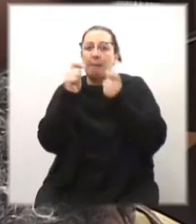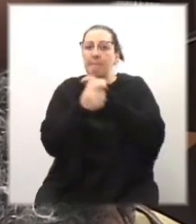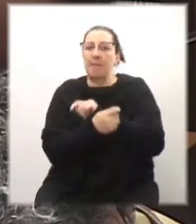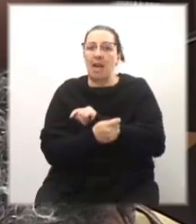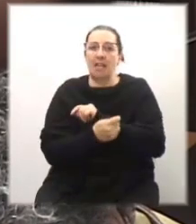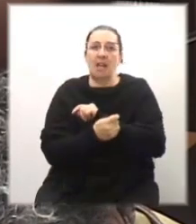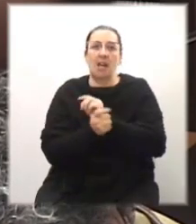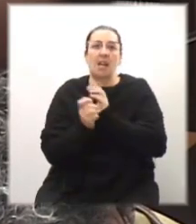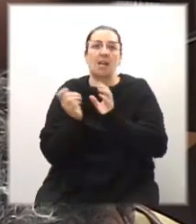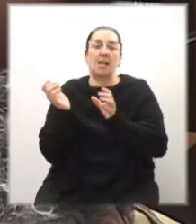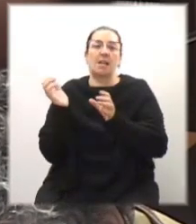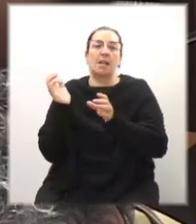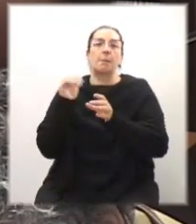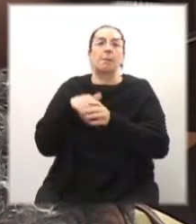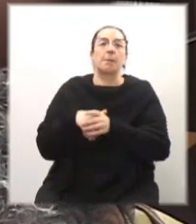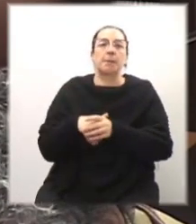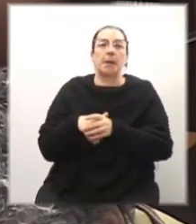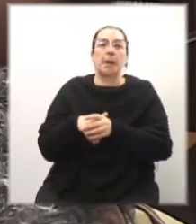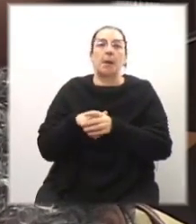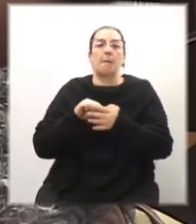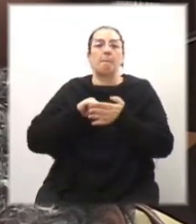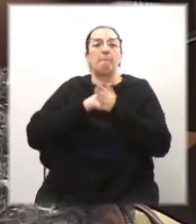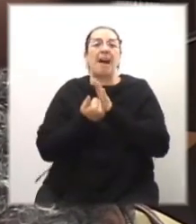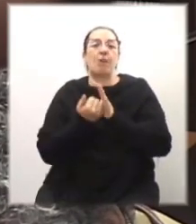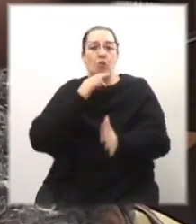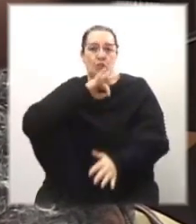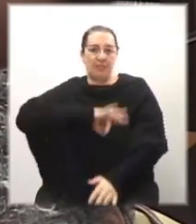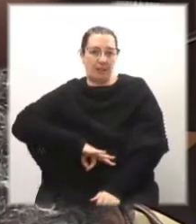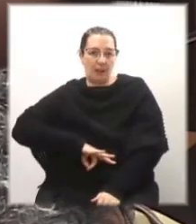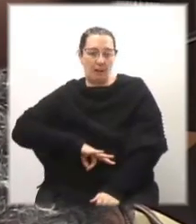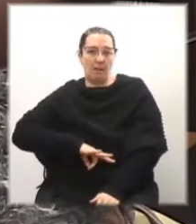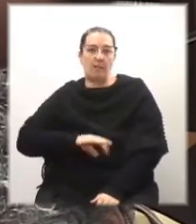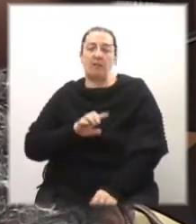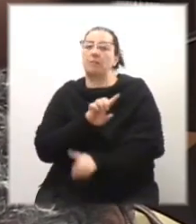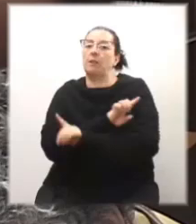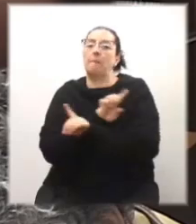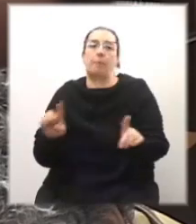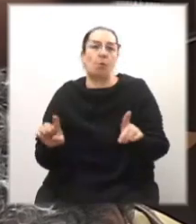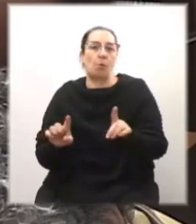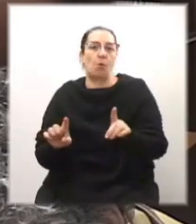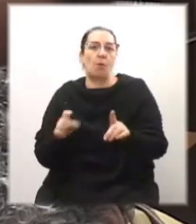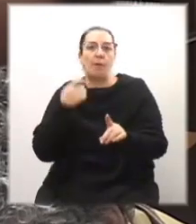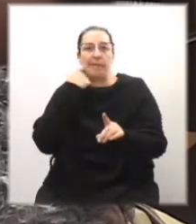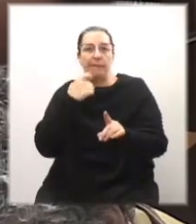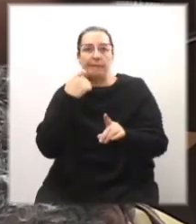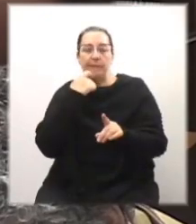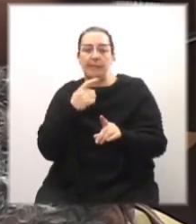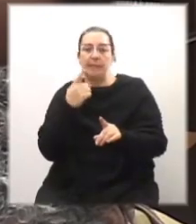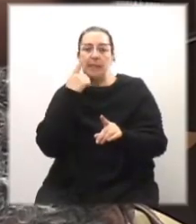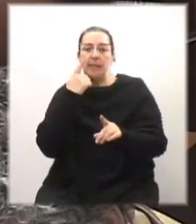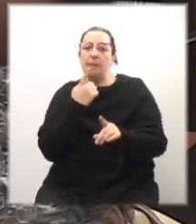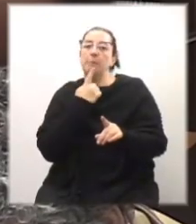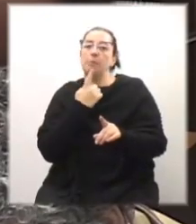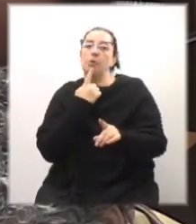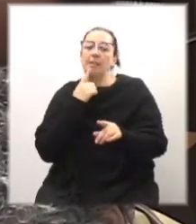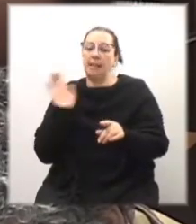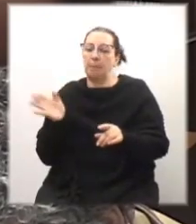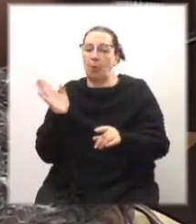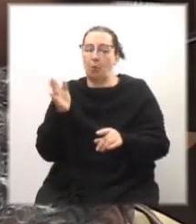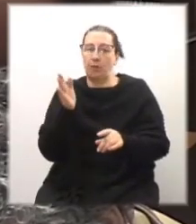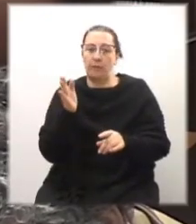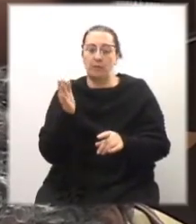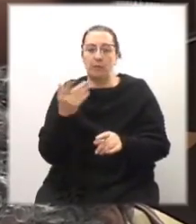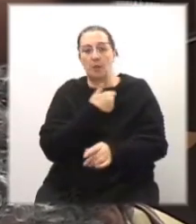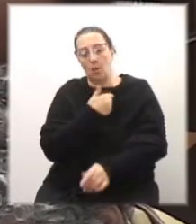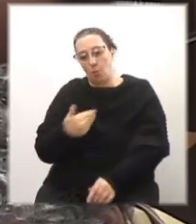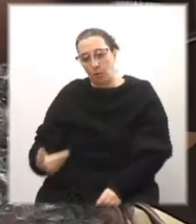cambiaria implementada por el Banco Central del Uruguay, ni de la falta de políticas productivas. El